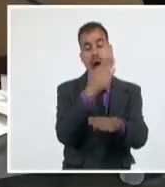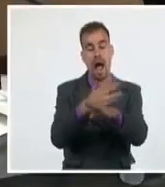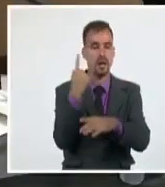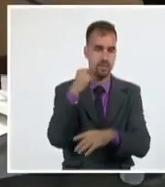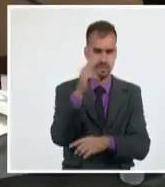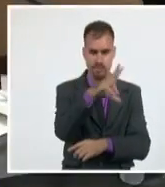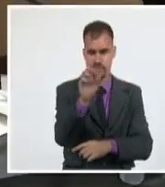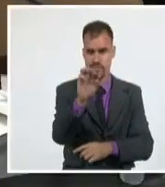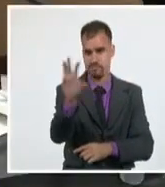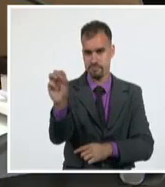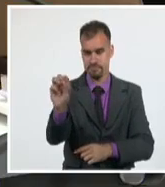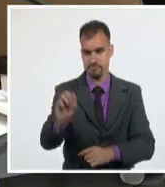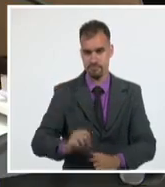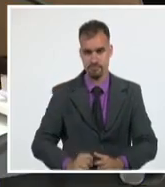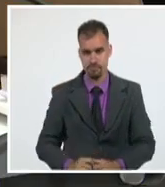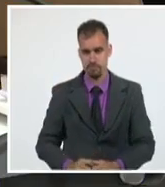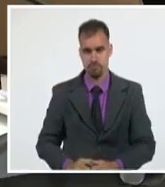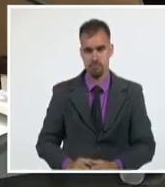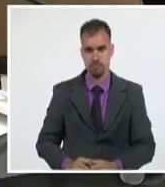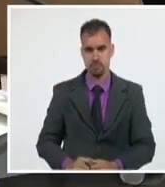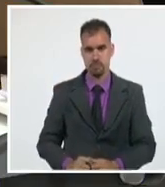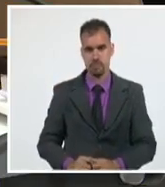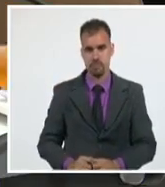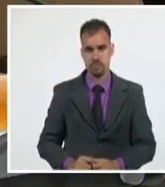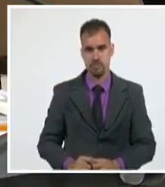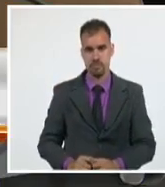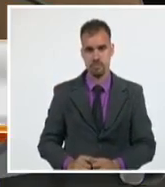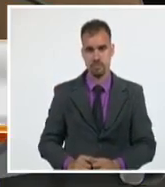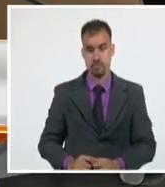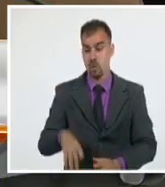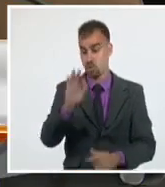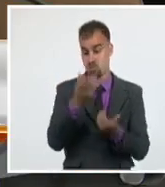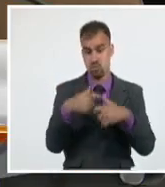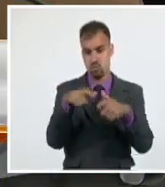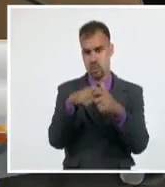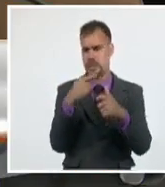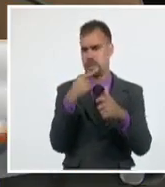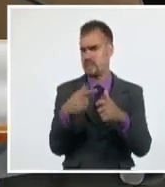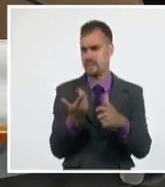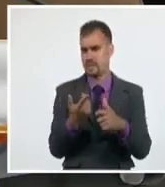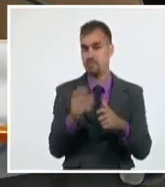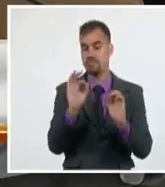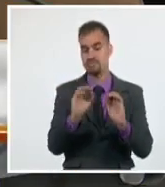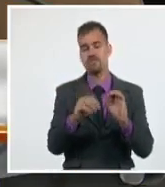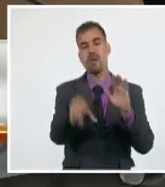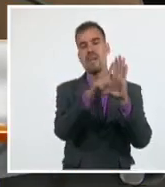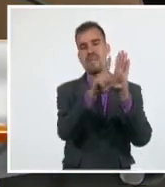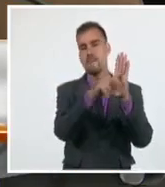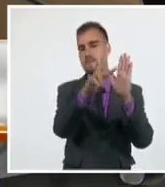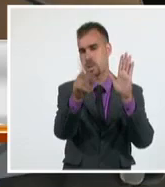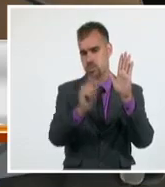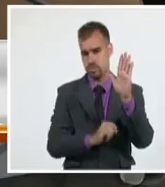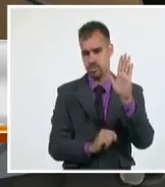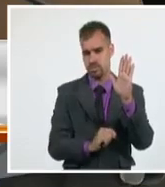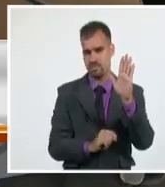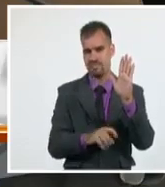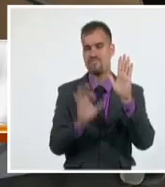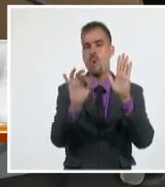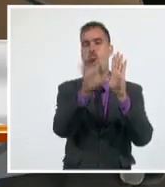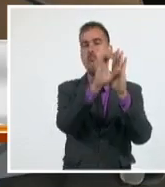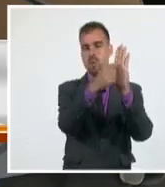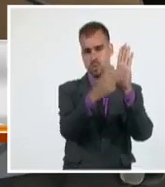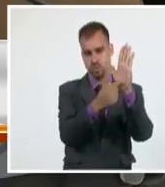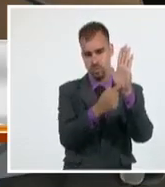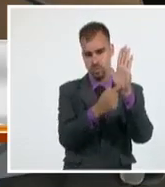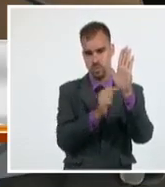2030. El octavo Congreso es consecuente con el artículo 21 de la Constitución de la República, donde se plantea jerarquizar la actividad